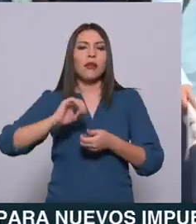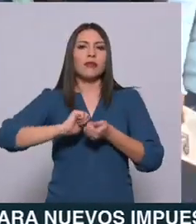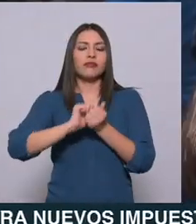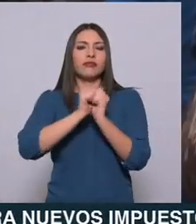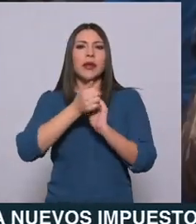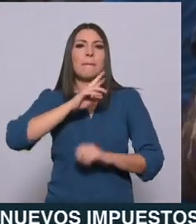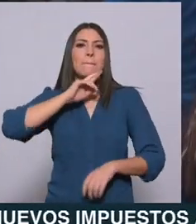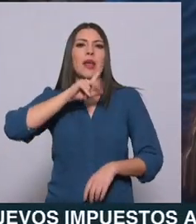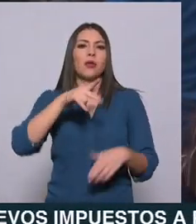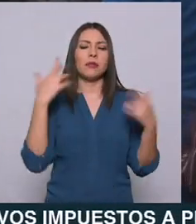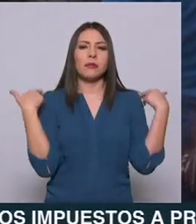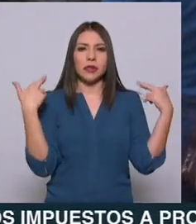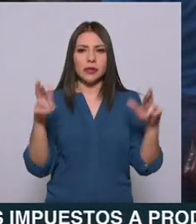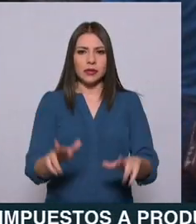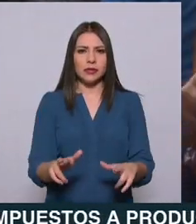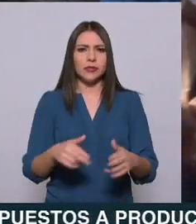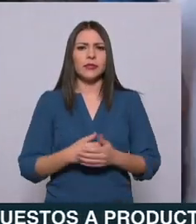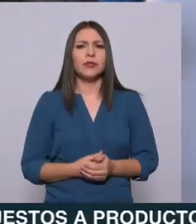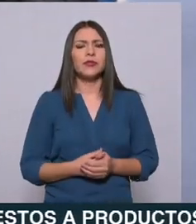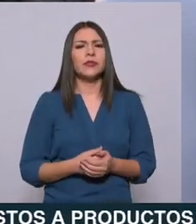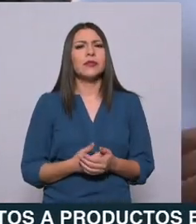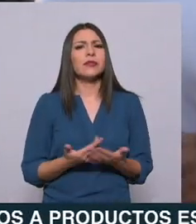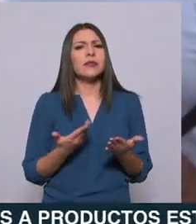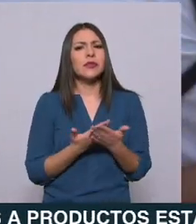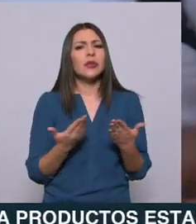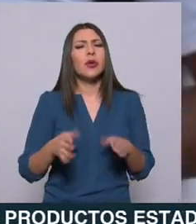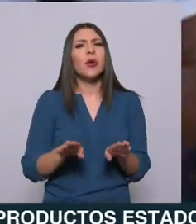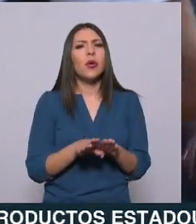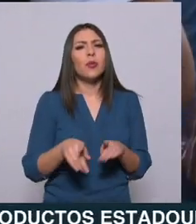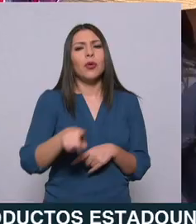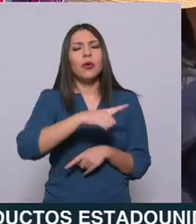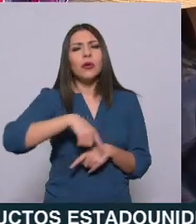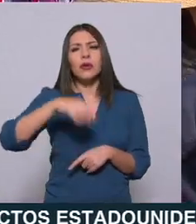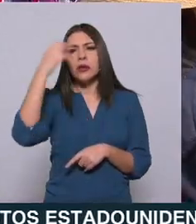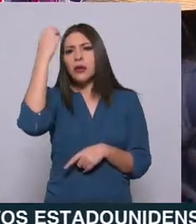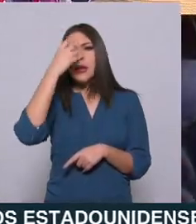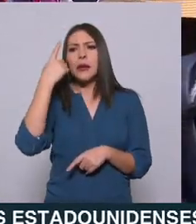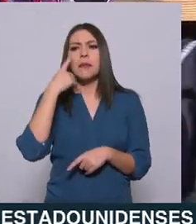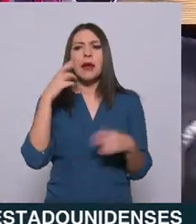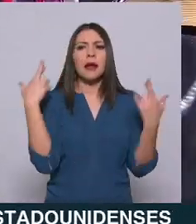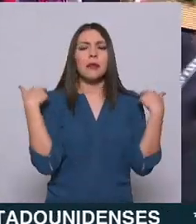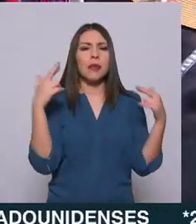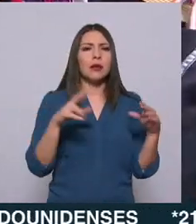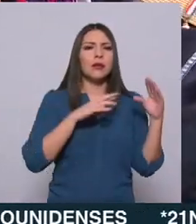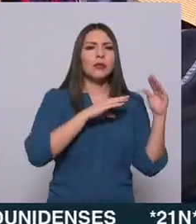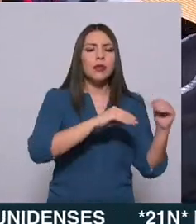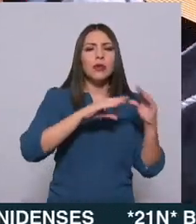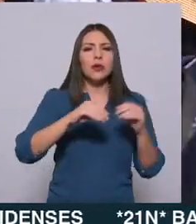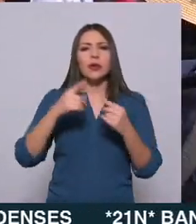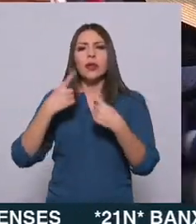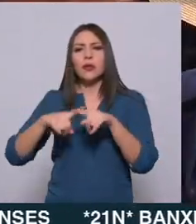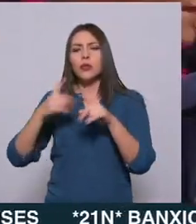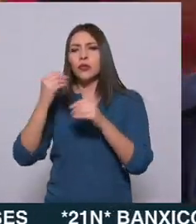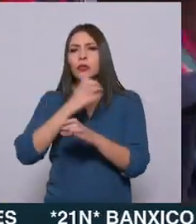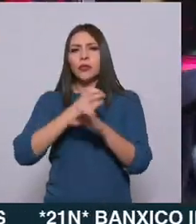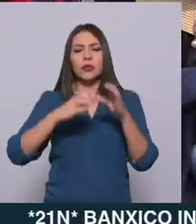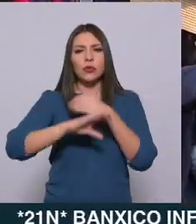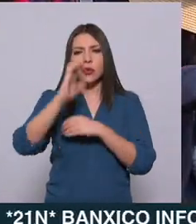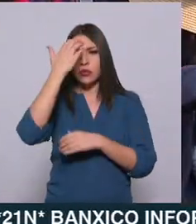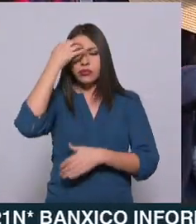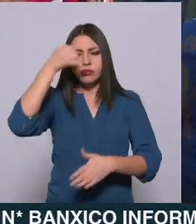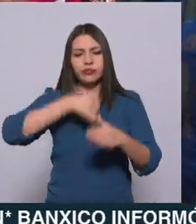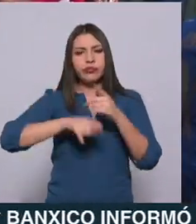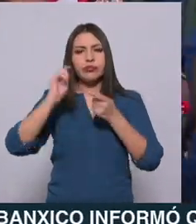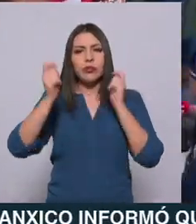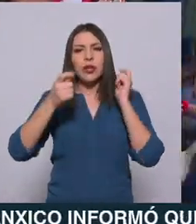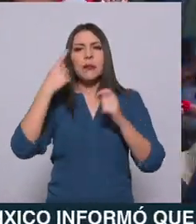maestros que le enseñan a nuestros hijos, a los niños de la Ciudad de México, pues les impartan aquellos conocimientos que les van a ser de utilidad en su vida diaria? Tenemos